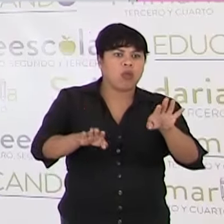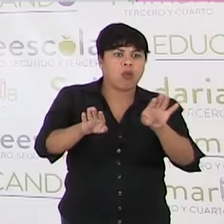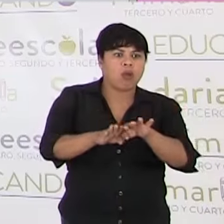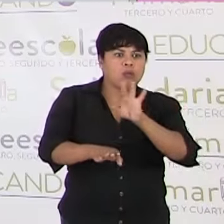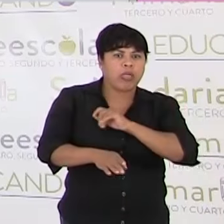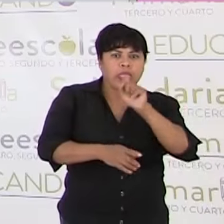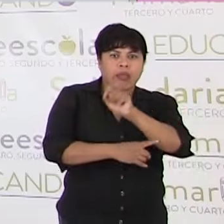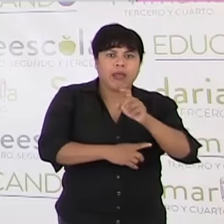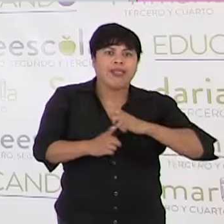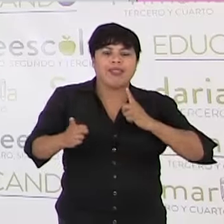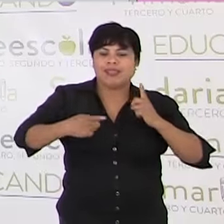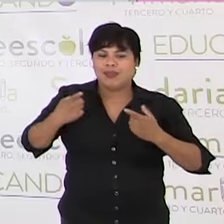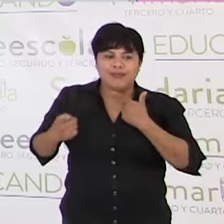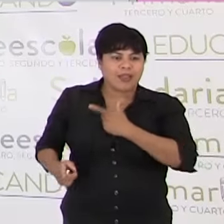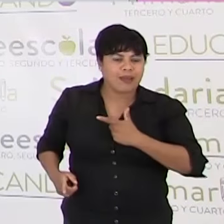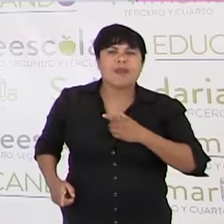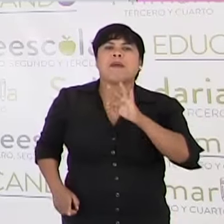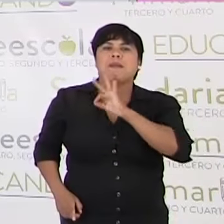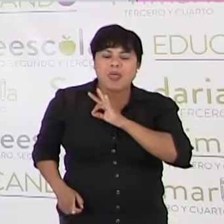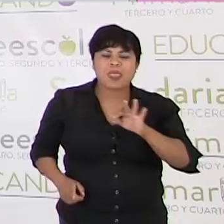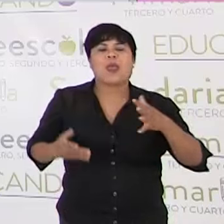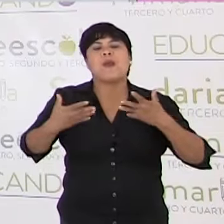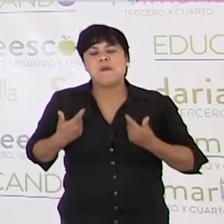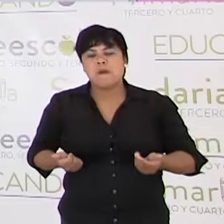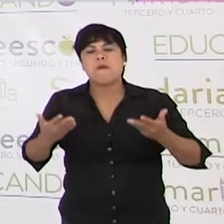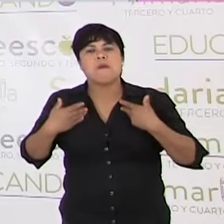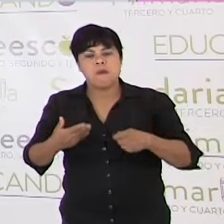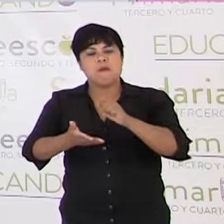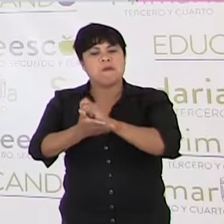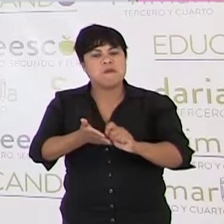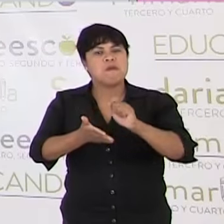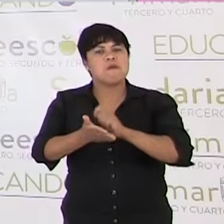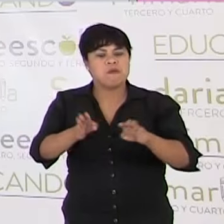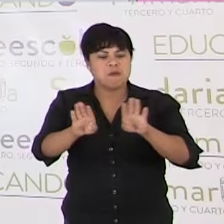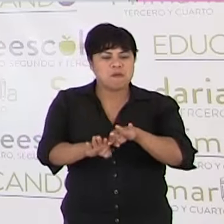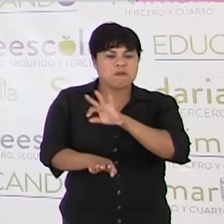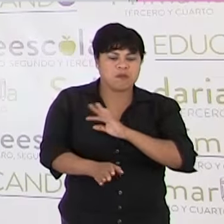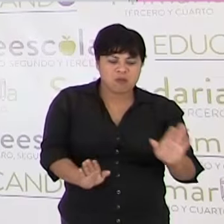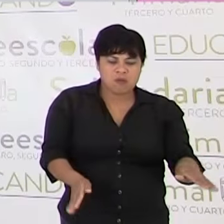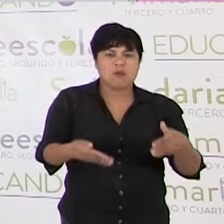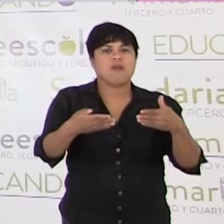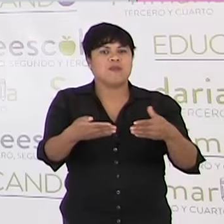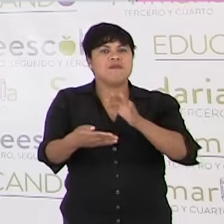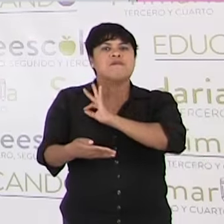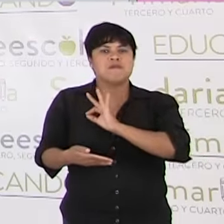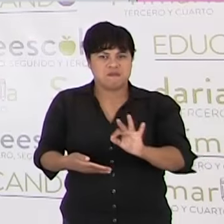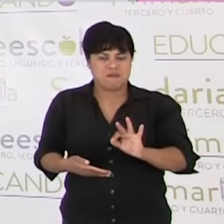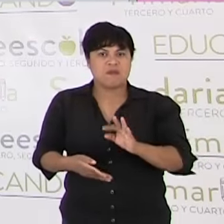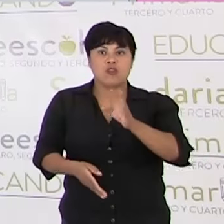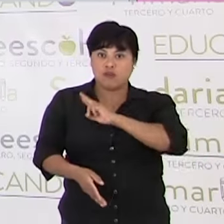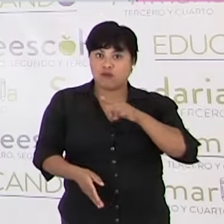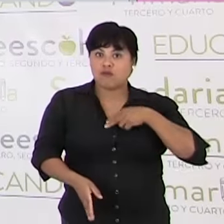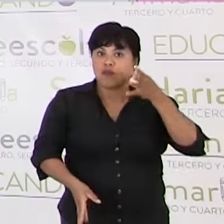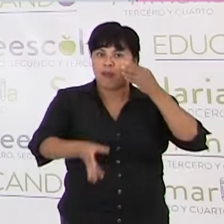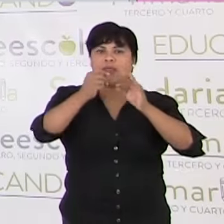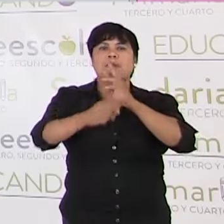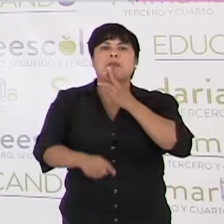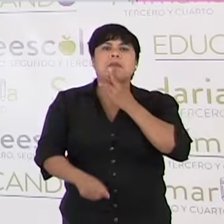algo divertido, pues así se comprende y se asimila mejor, ¿sí? Así aprendemos mejor,